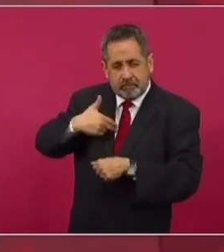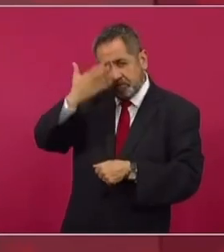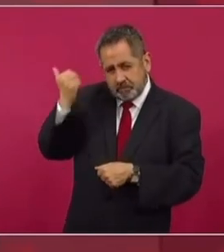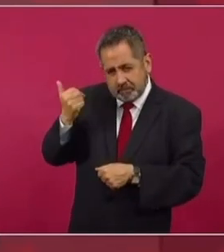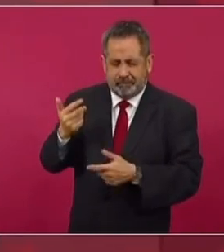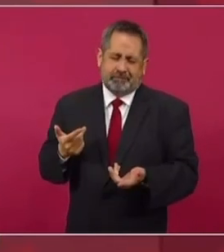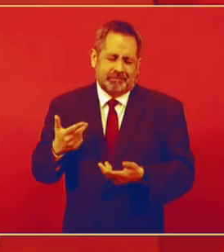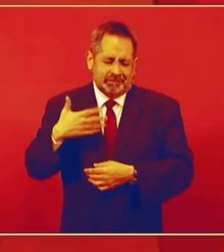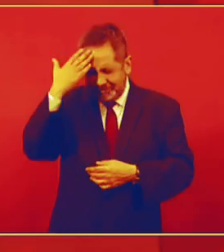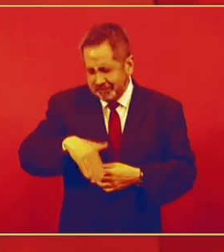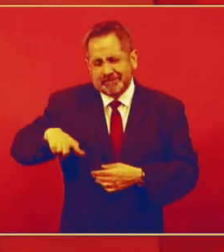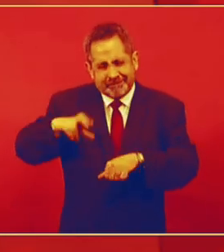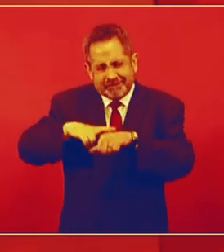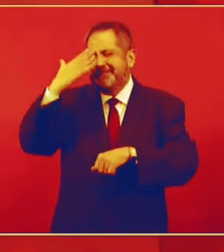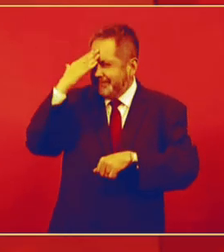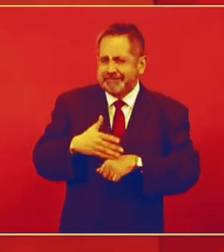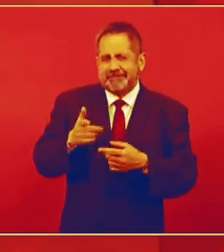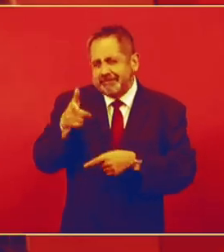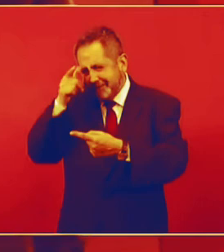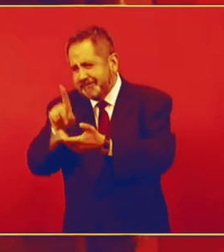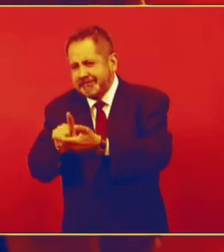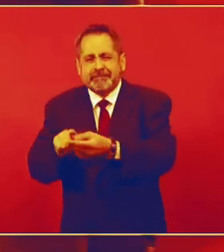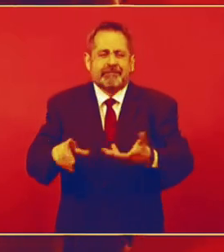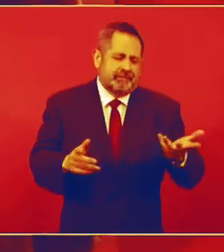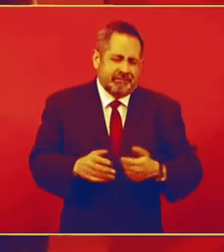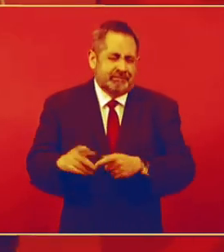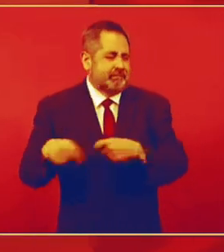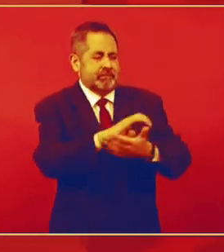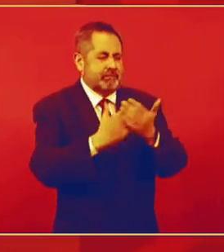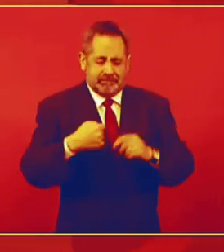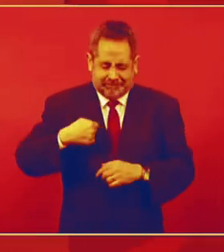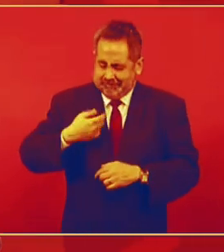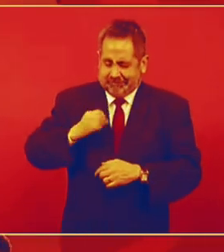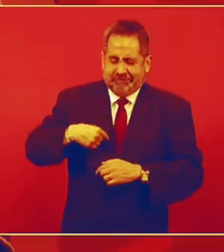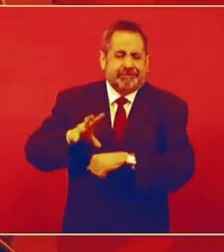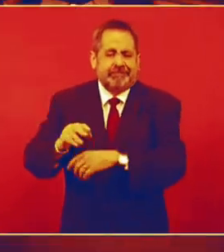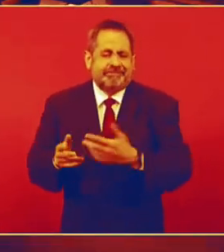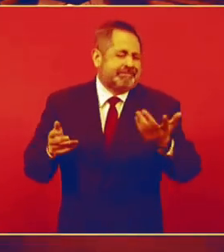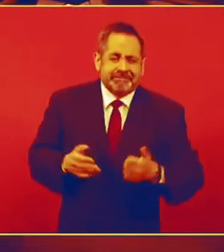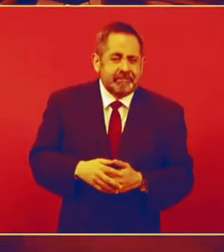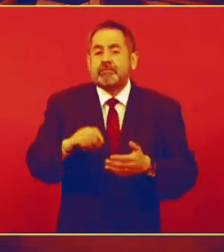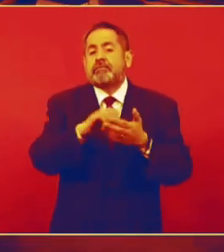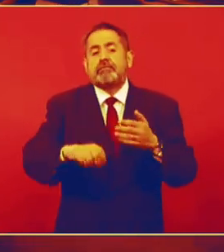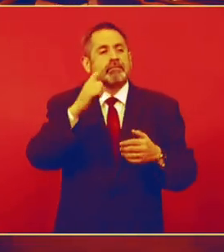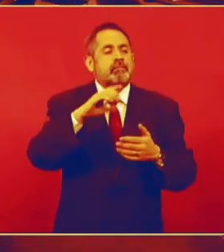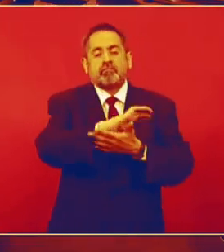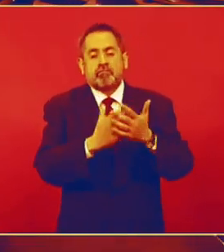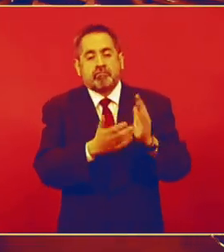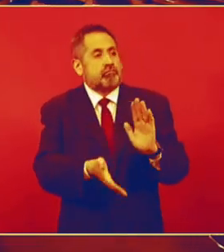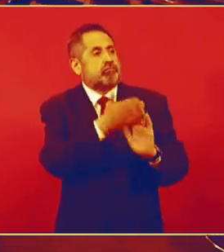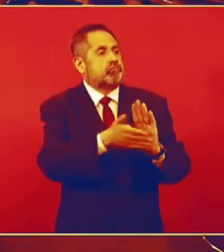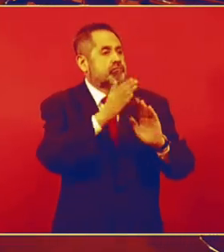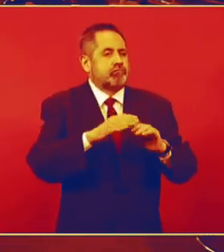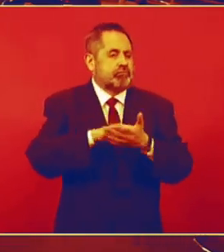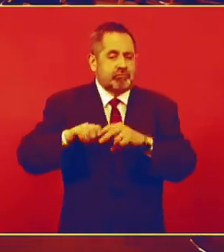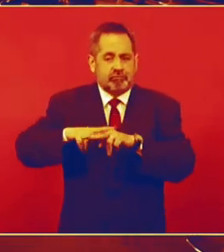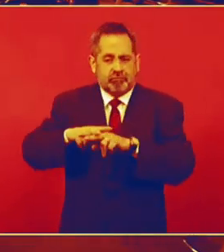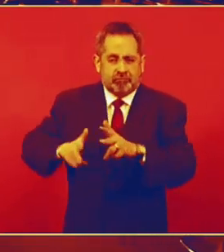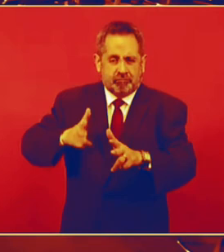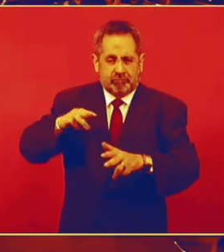entere. Está muy difícil que un contrato para construir un tramo del Tren